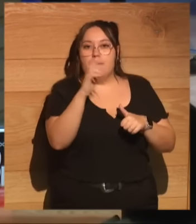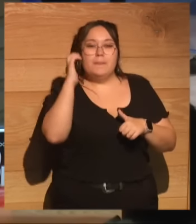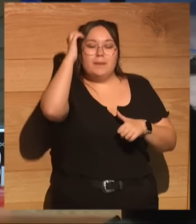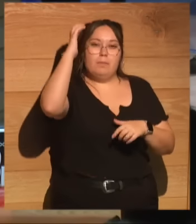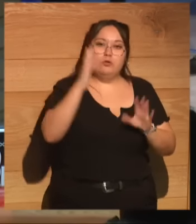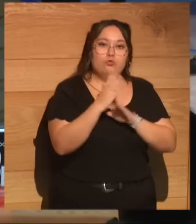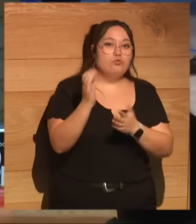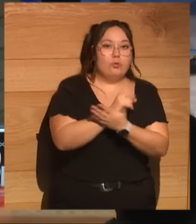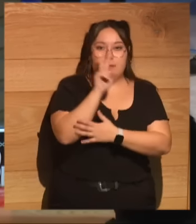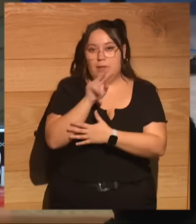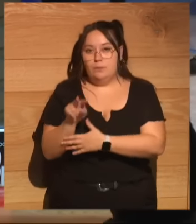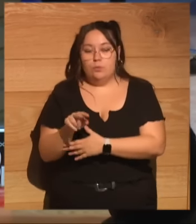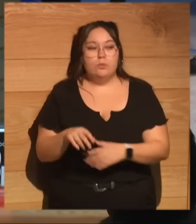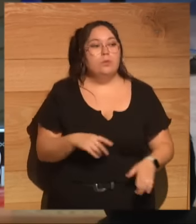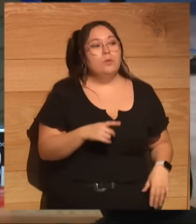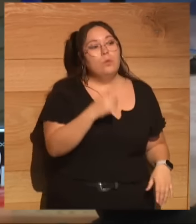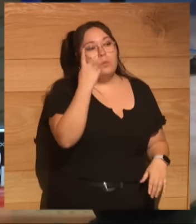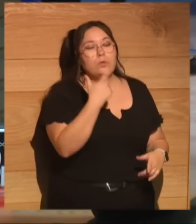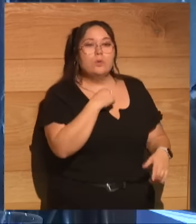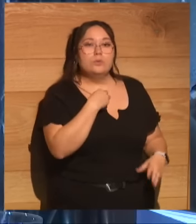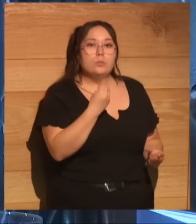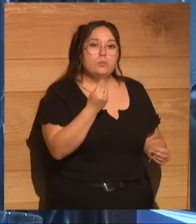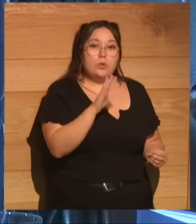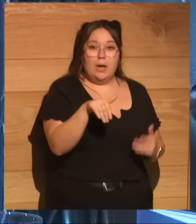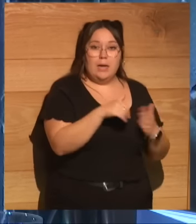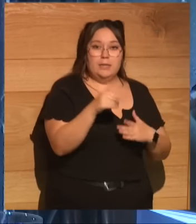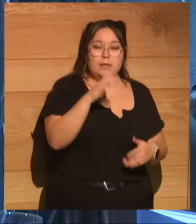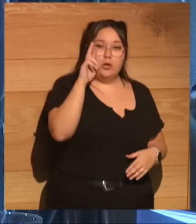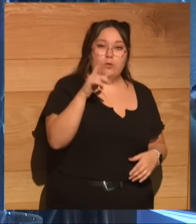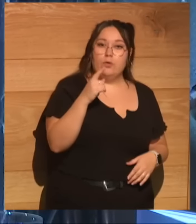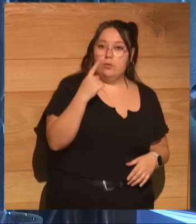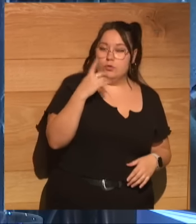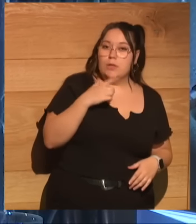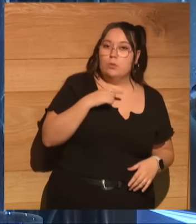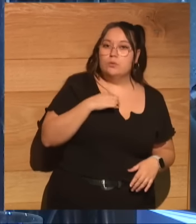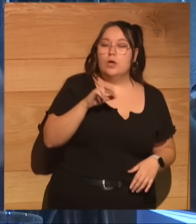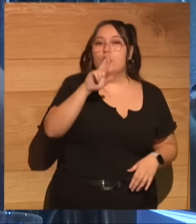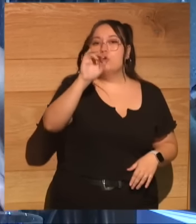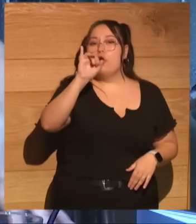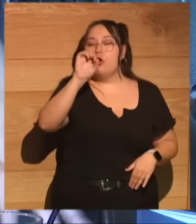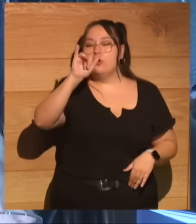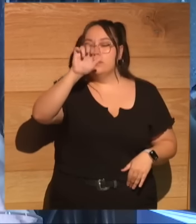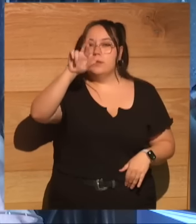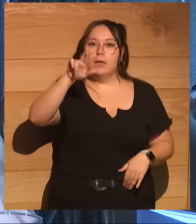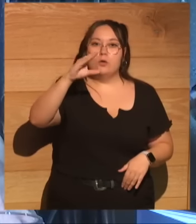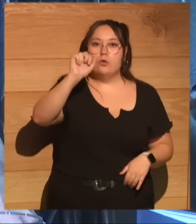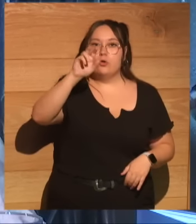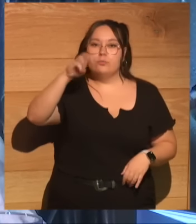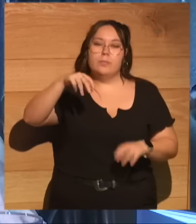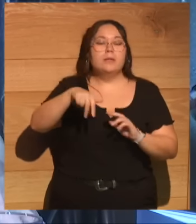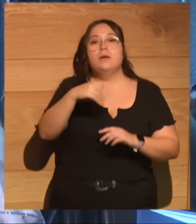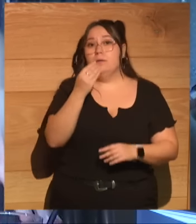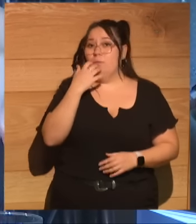vio todas, ¿no? Mira, uno que le gusta mucho, hasta donde yo sea, Rodrigo, que es Roger Corman. Quizás el menos elevado de los ejemplos que vamos a